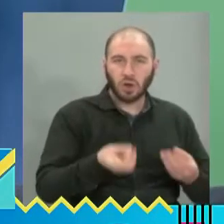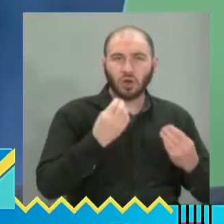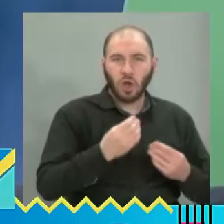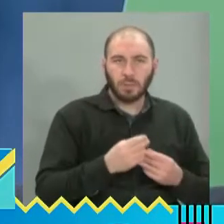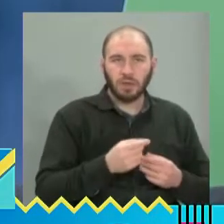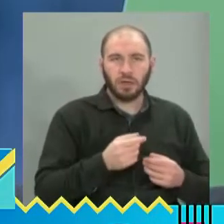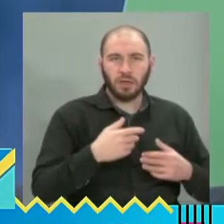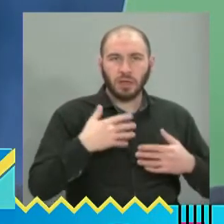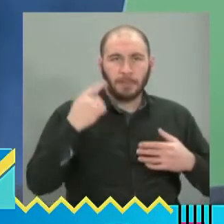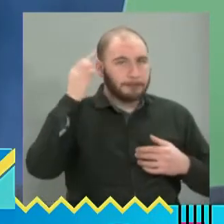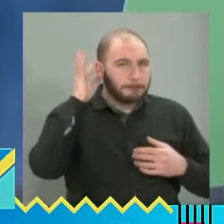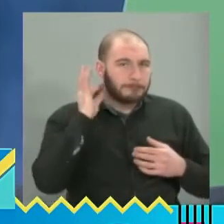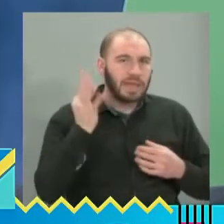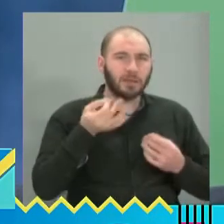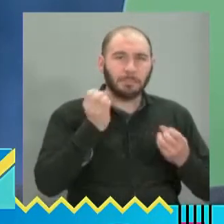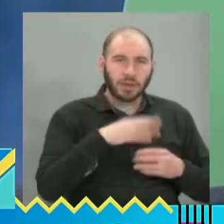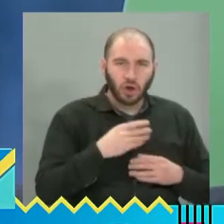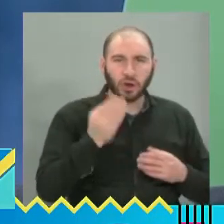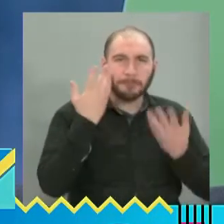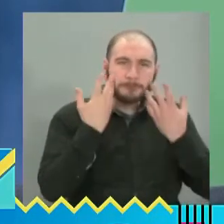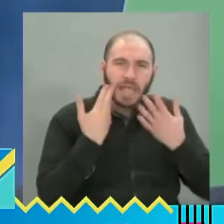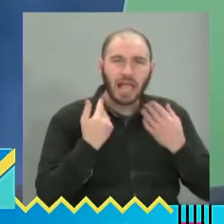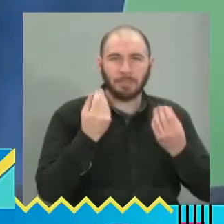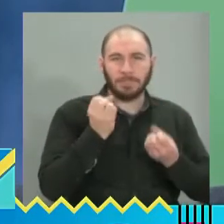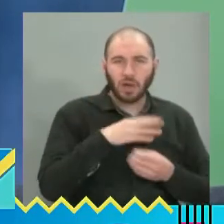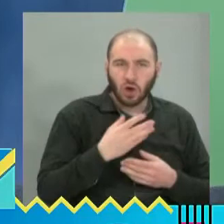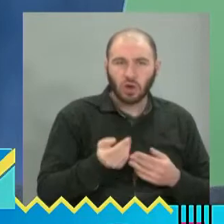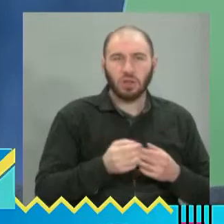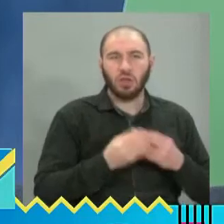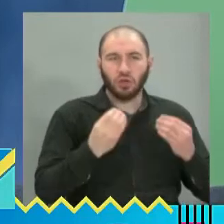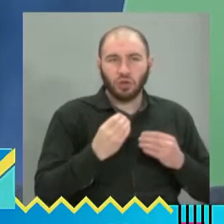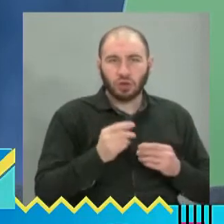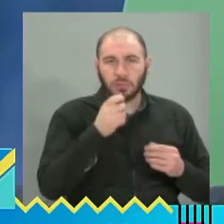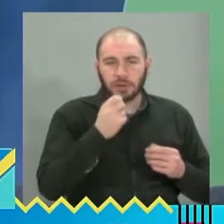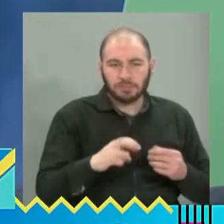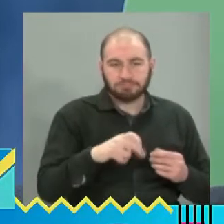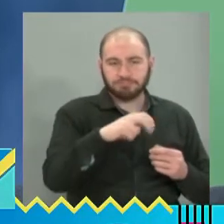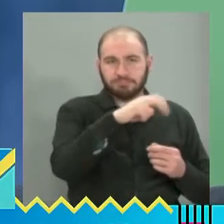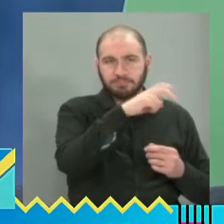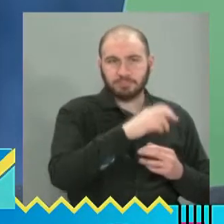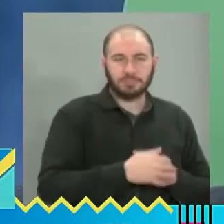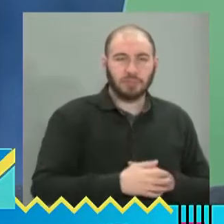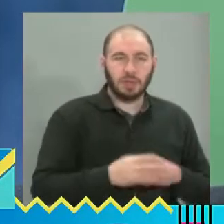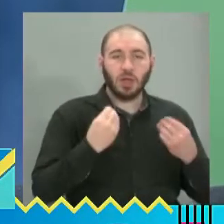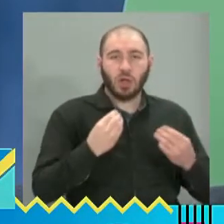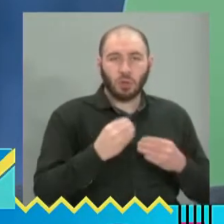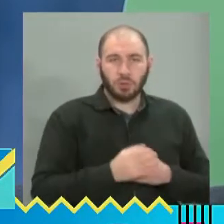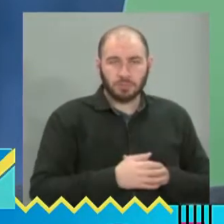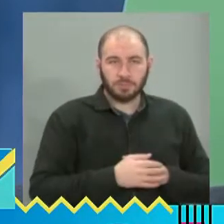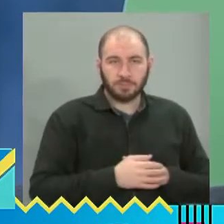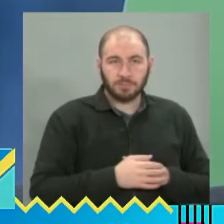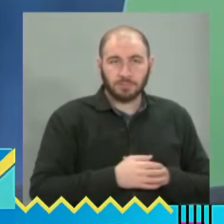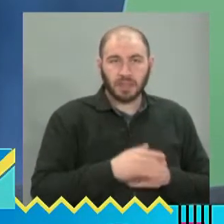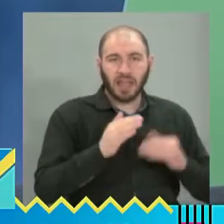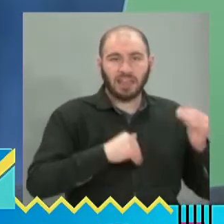la contextura del pelo, cómo mejora la piel, cómo mejora el rendimiento al subir escaleras, cómo mejora